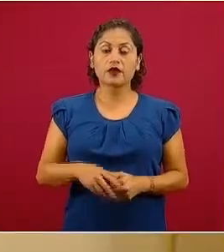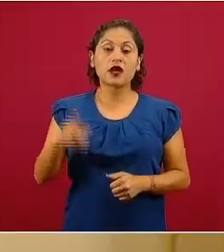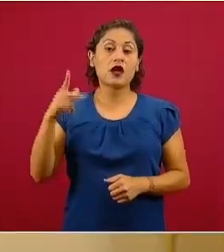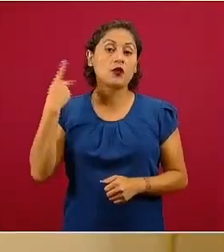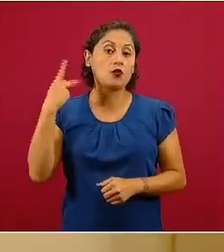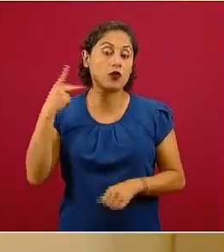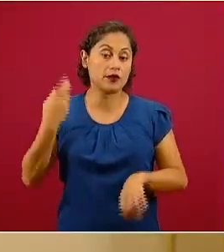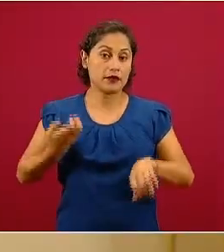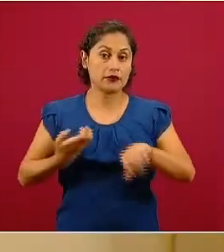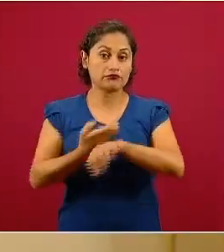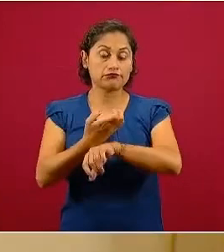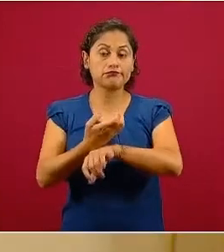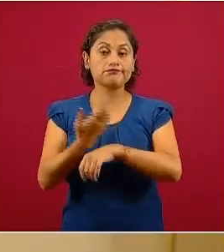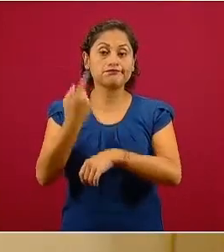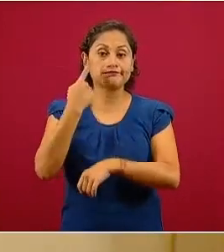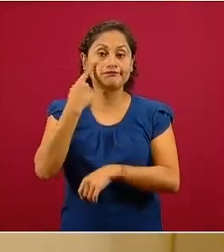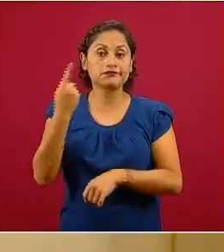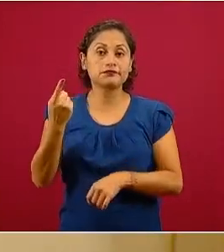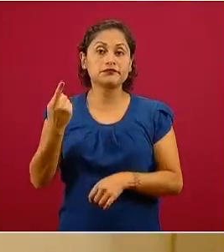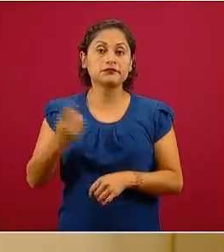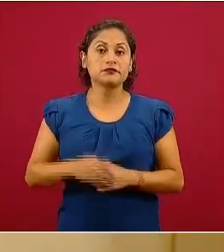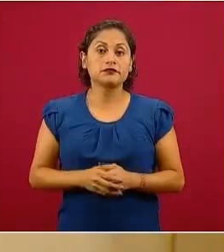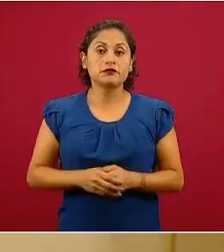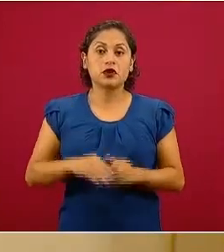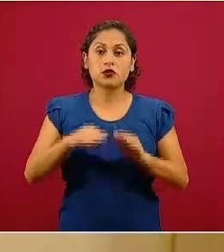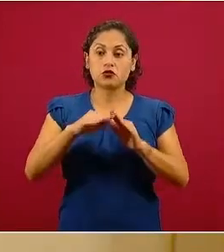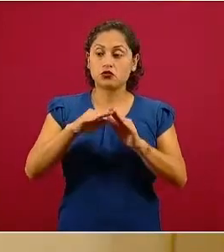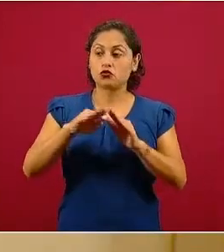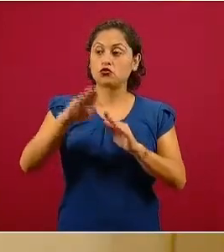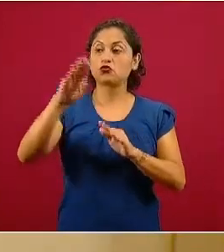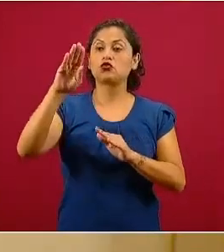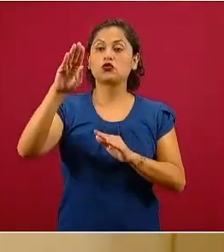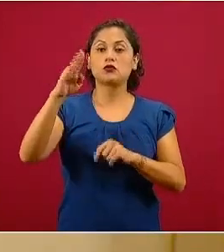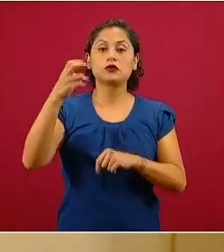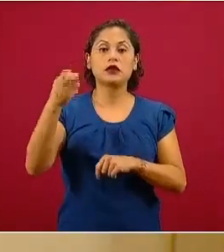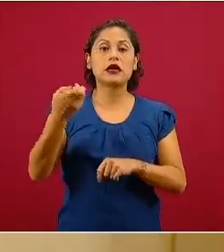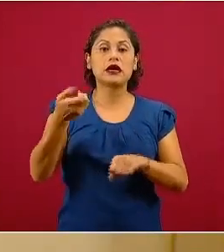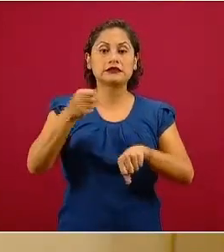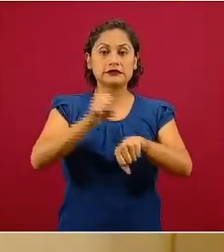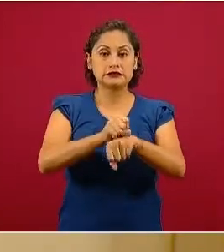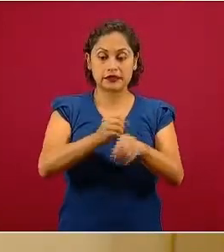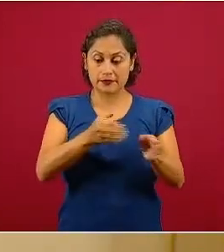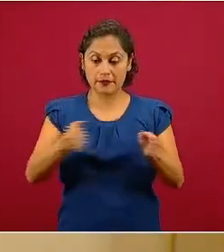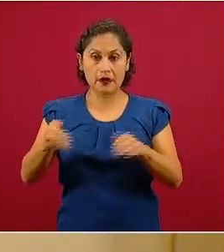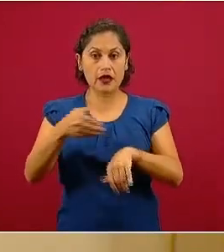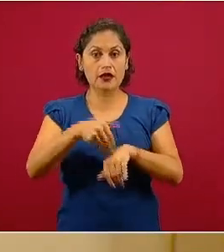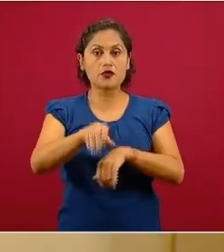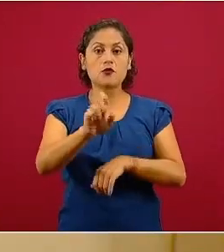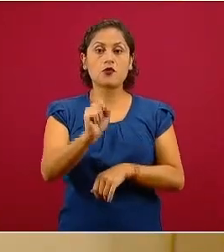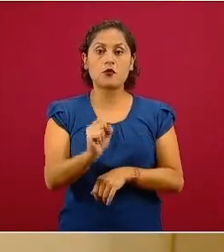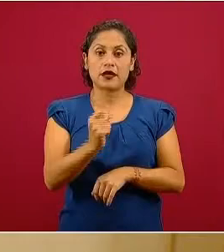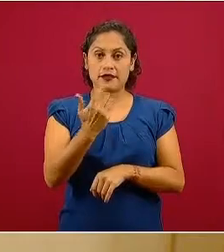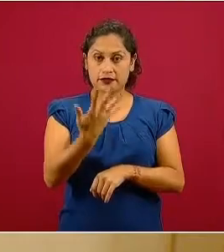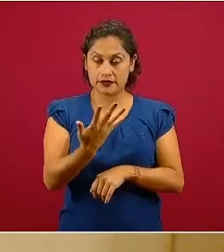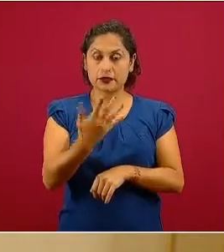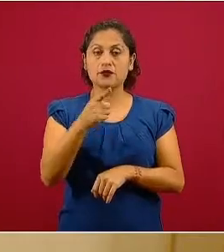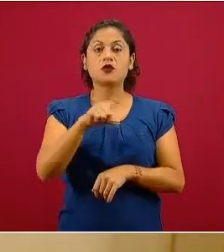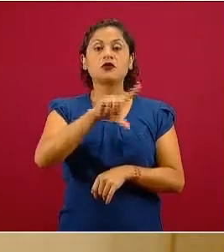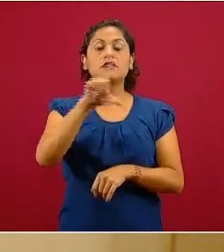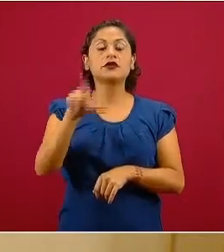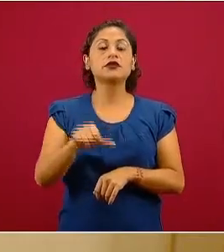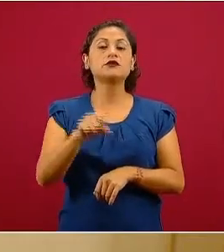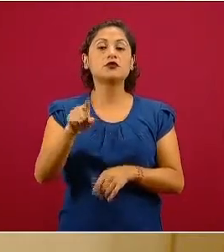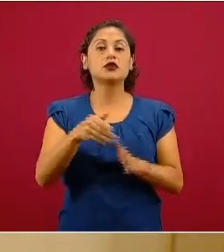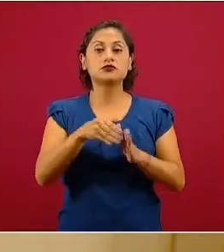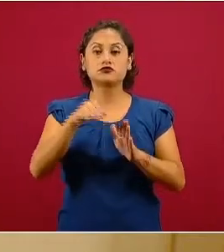Puebla alcanzó un primer ACME pico en la semana 25, luego un descenso importante, sin embargo